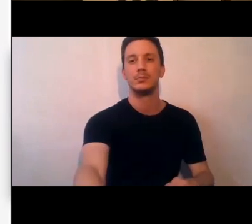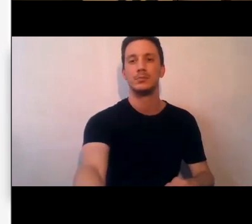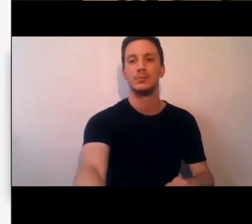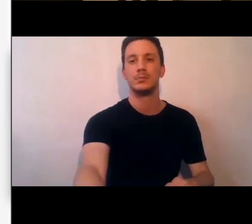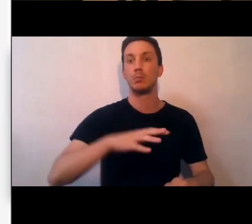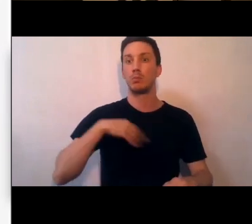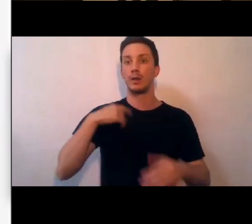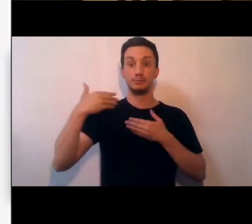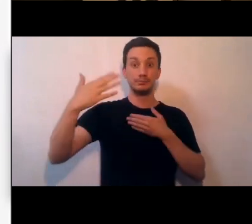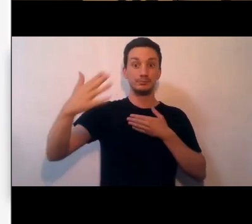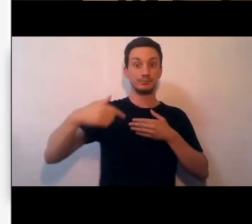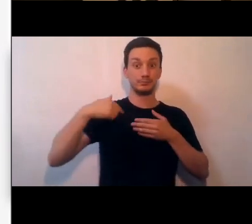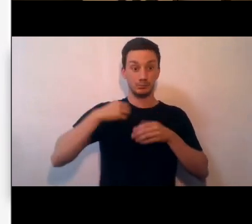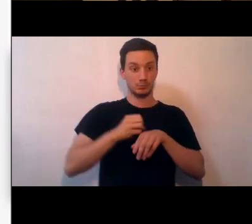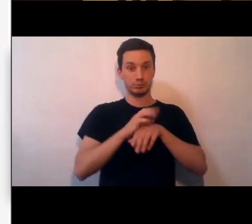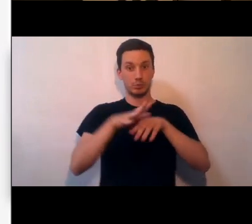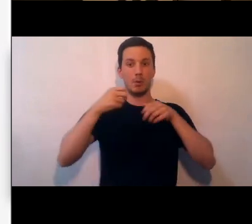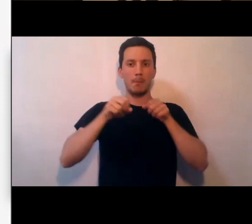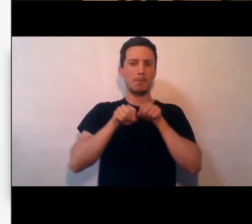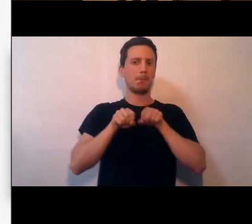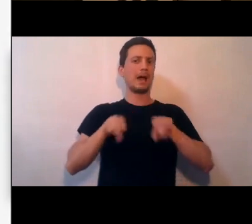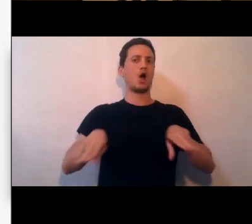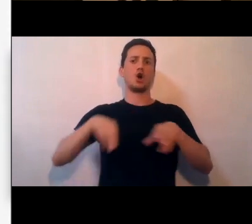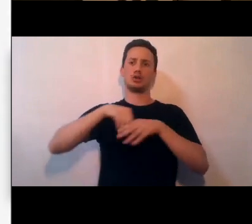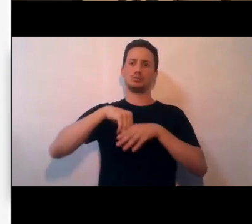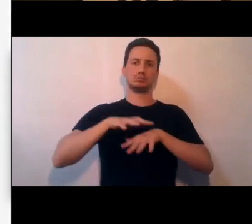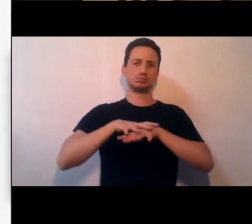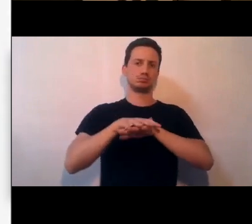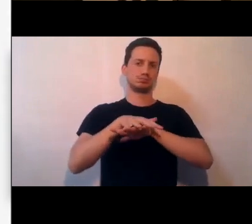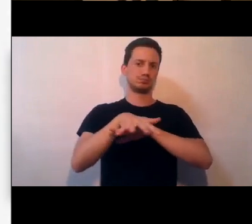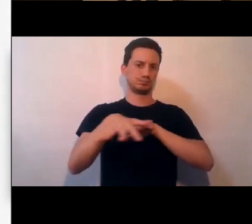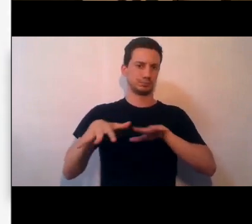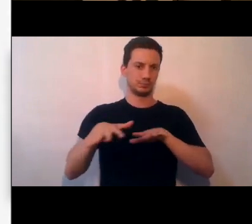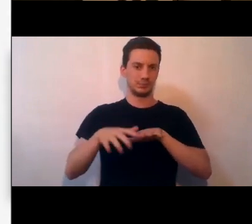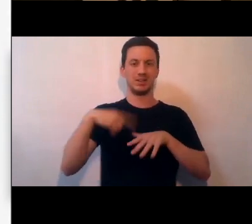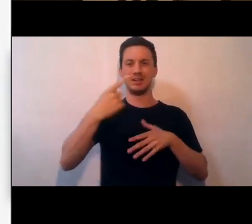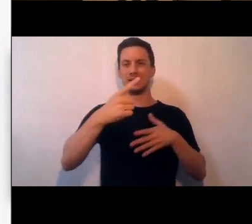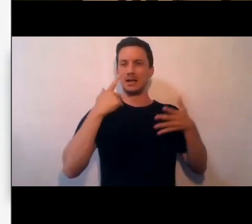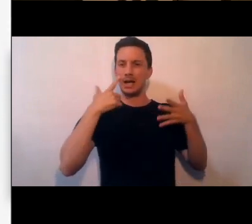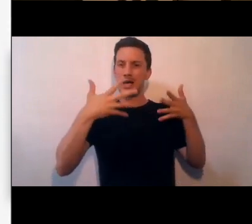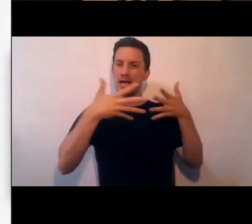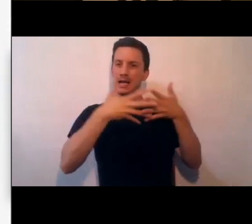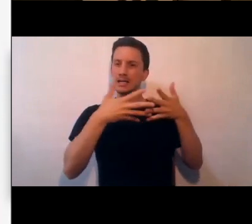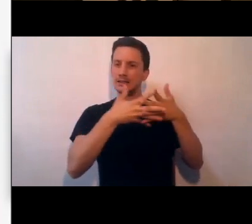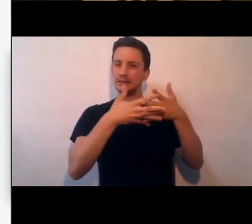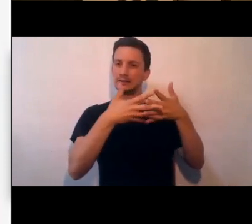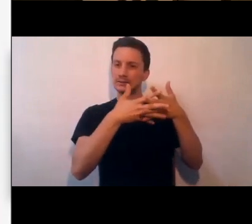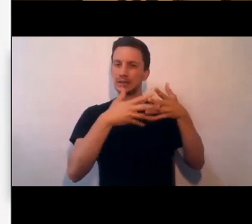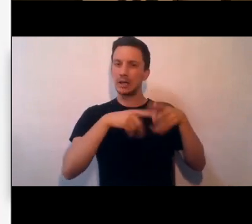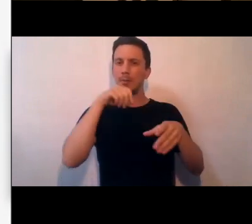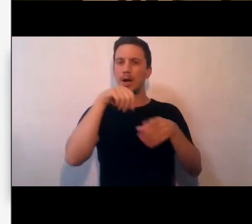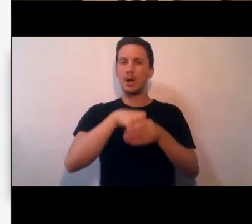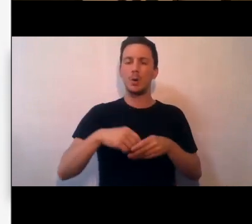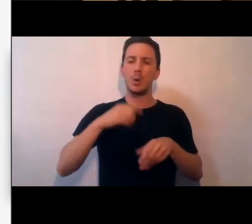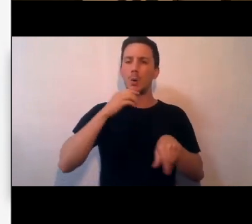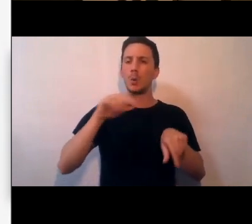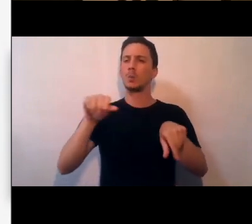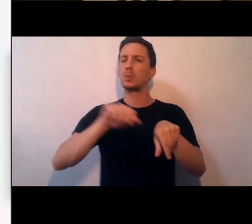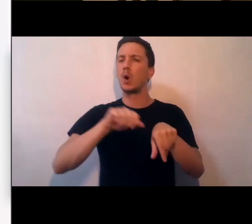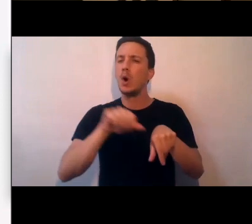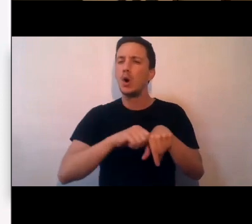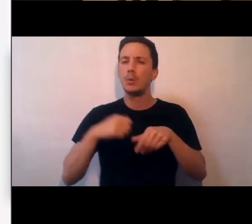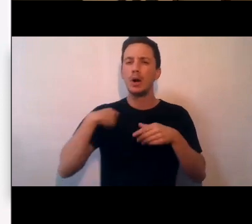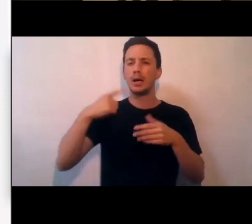de atopia y a un cuadro inflamatorio. Aquí veis también otro esquema donde el polvo, alérgenos